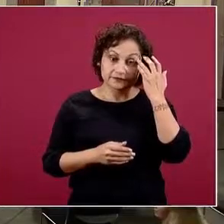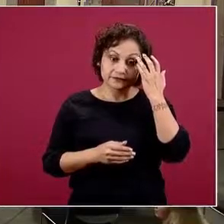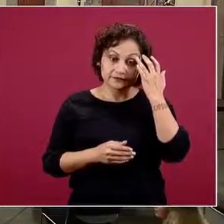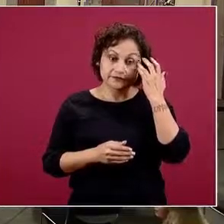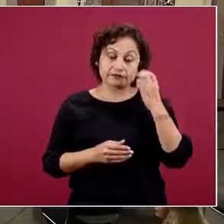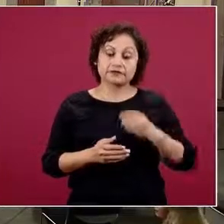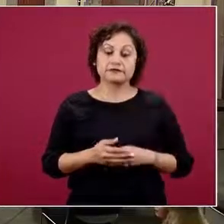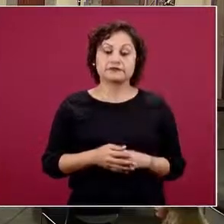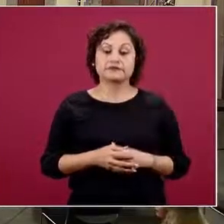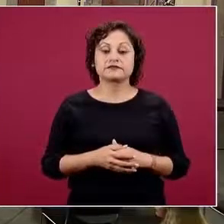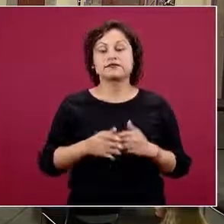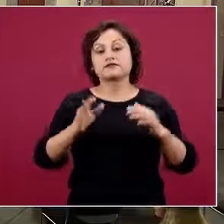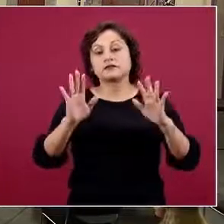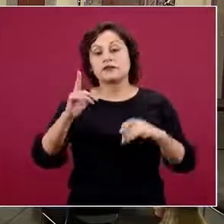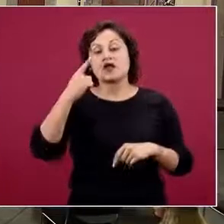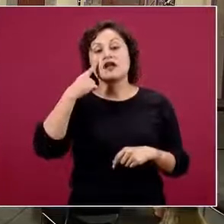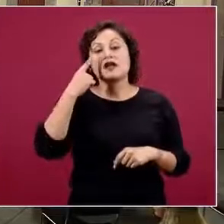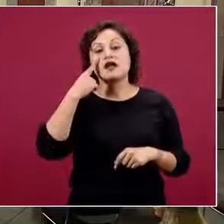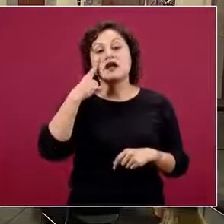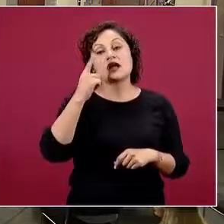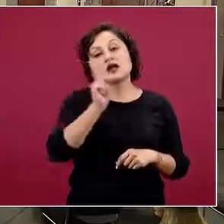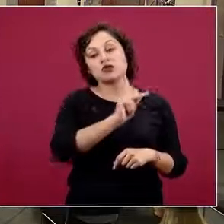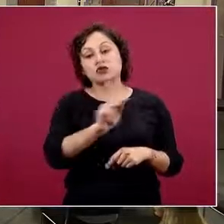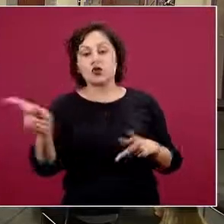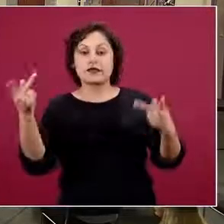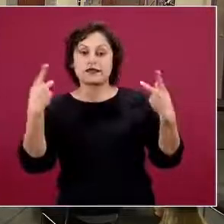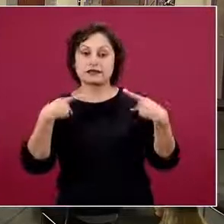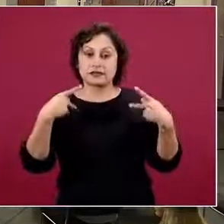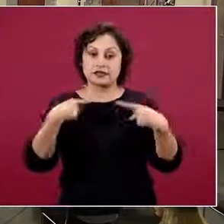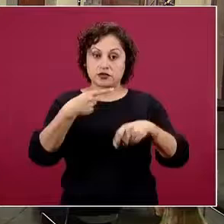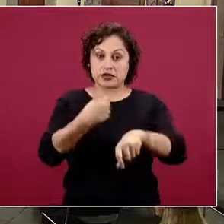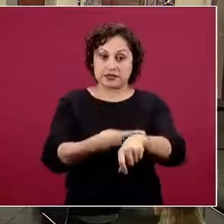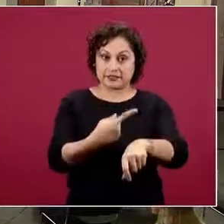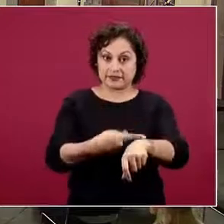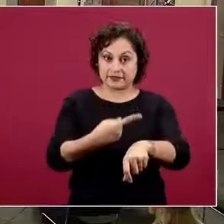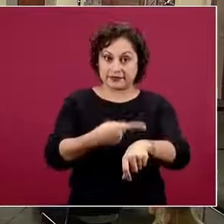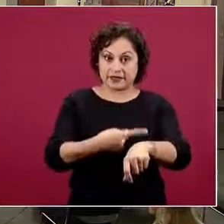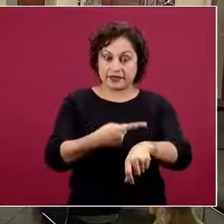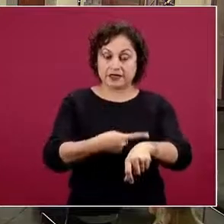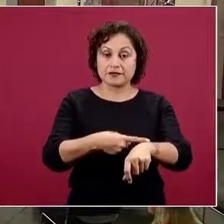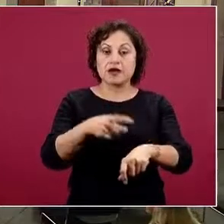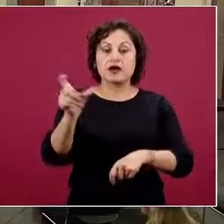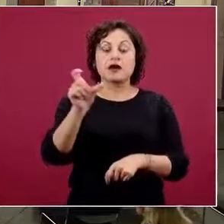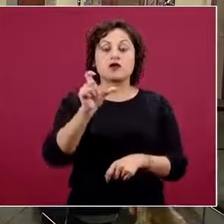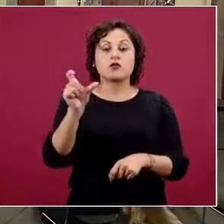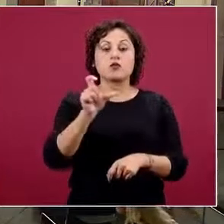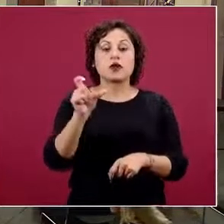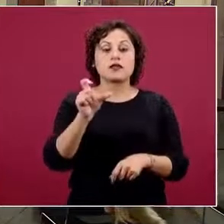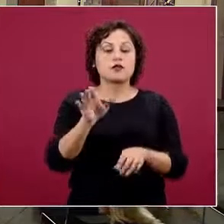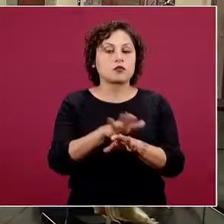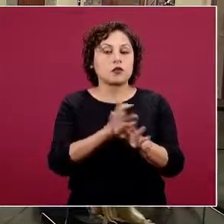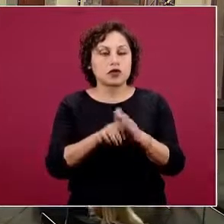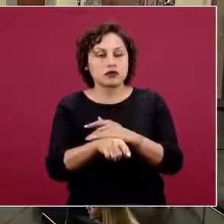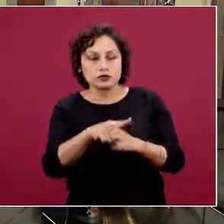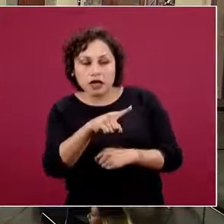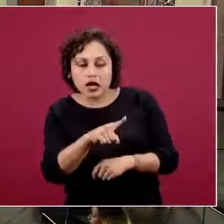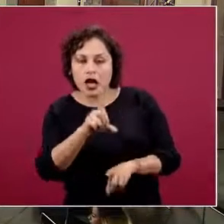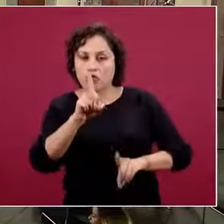Bueno, todos los pacientes, todas las personas que en su momento son casos desde que son sospechosos, en este caso sobre todo